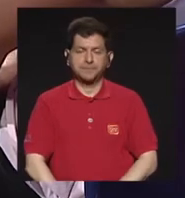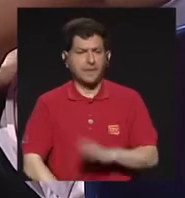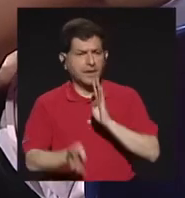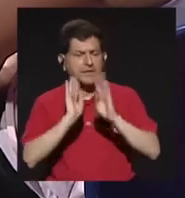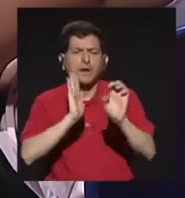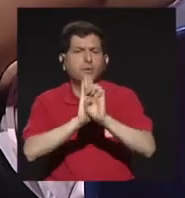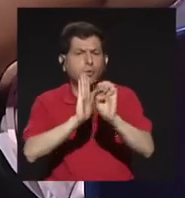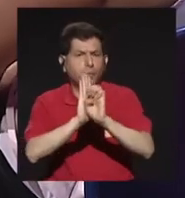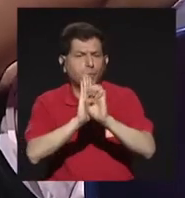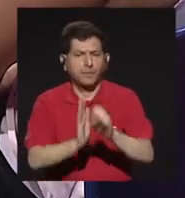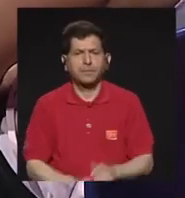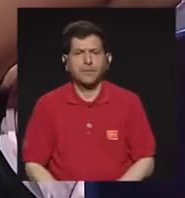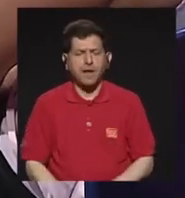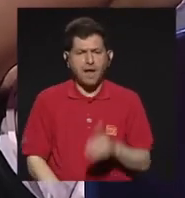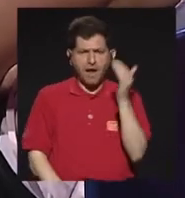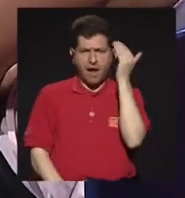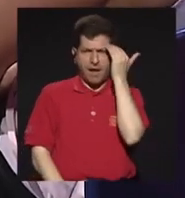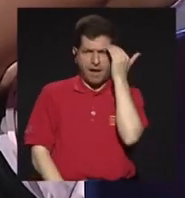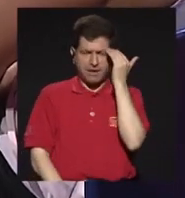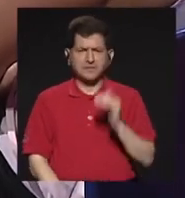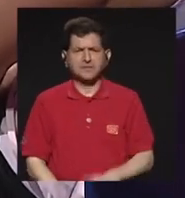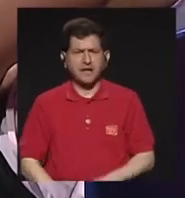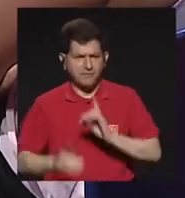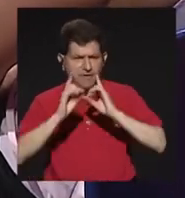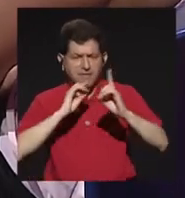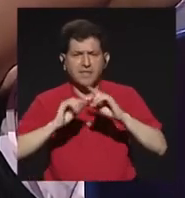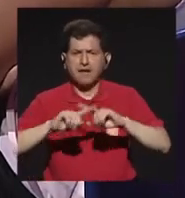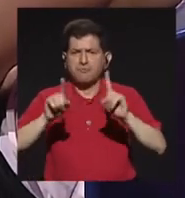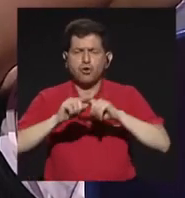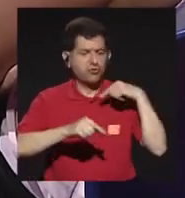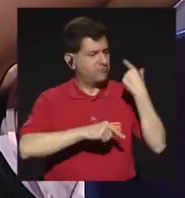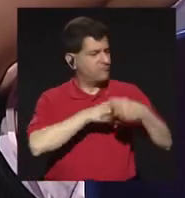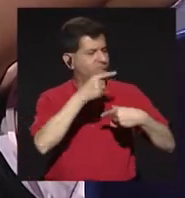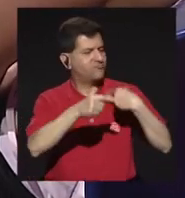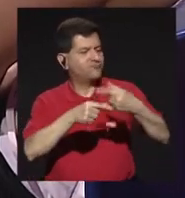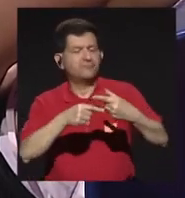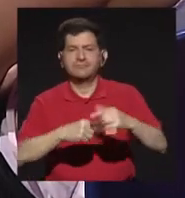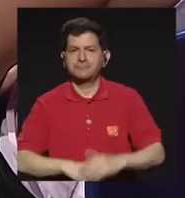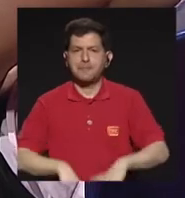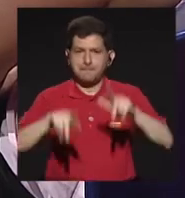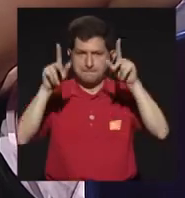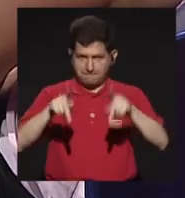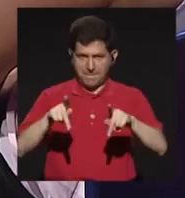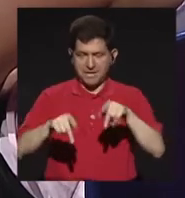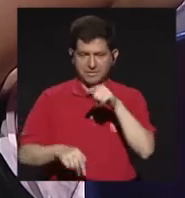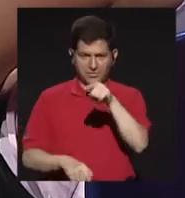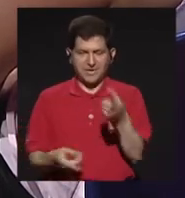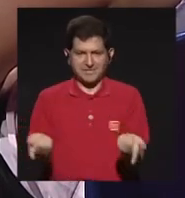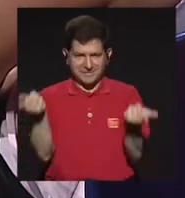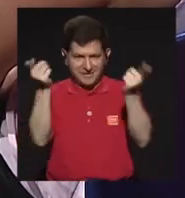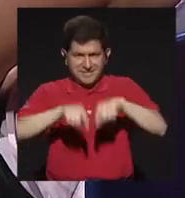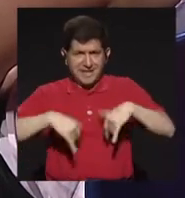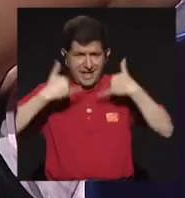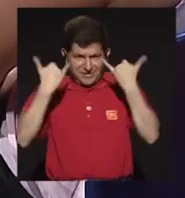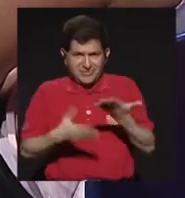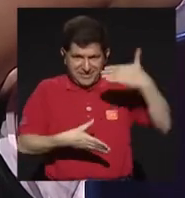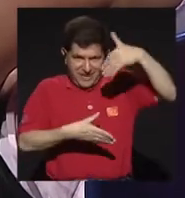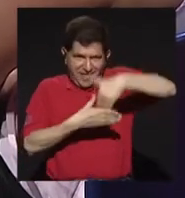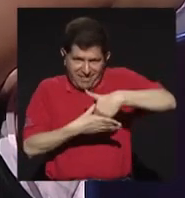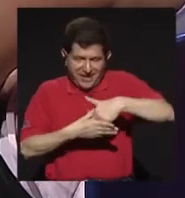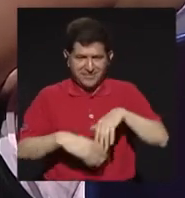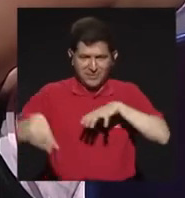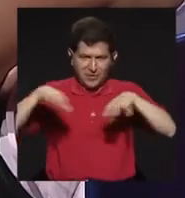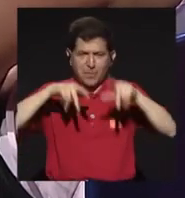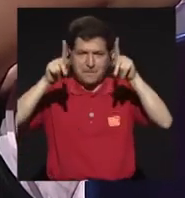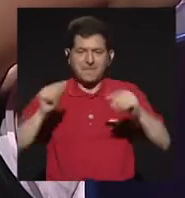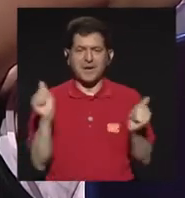por ejemplo, de cómo hacer un diálogo entre generaciones de personas que estuvieran ya dentro de los movimientos